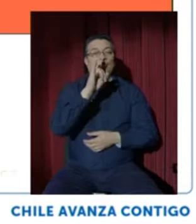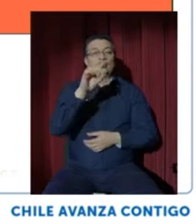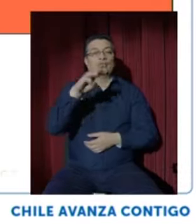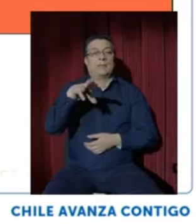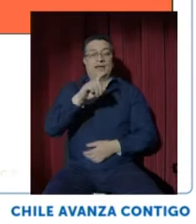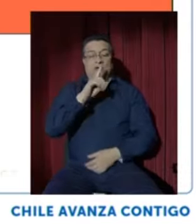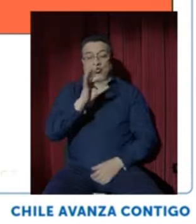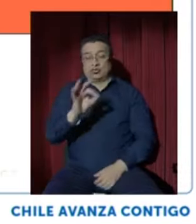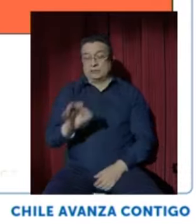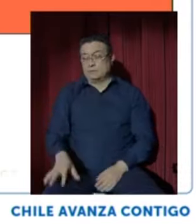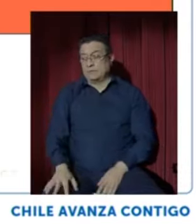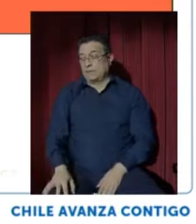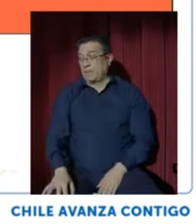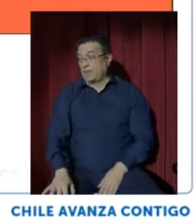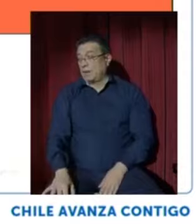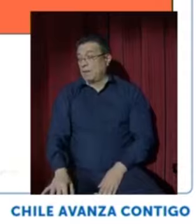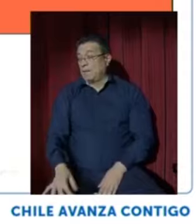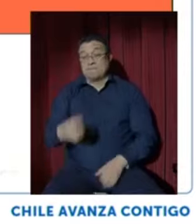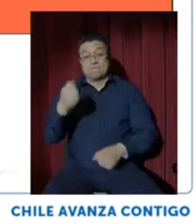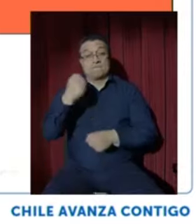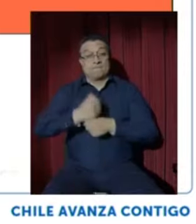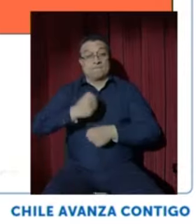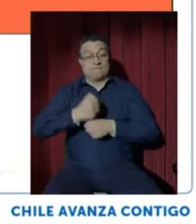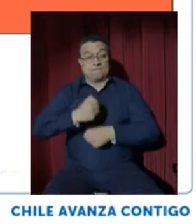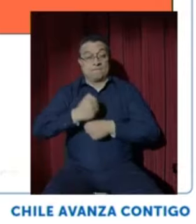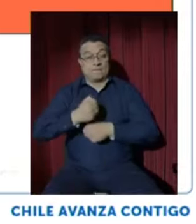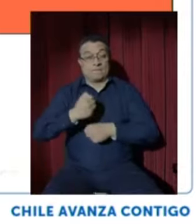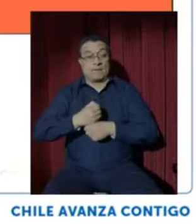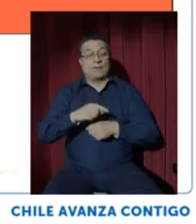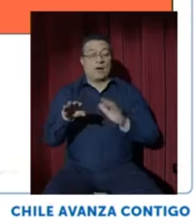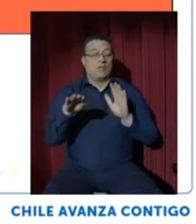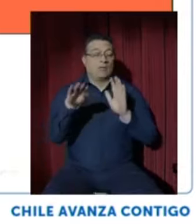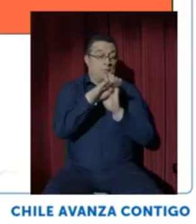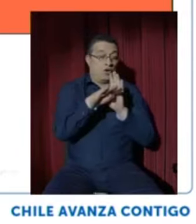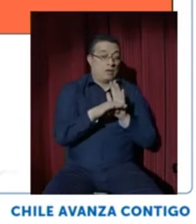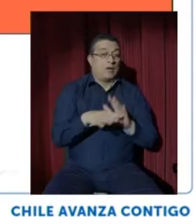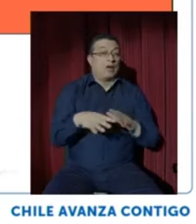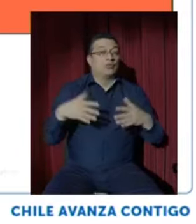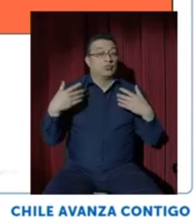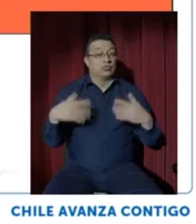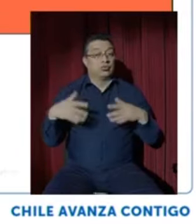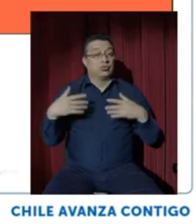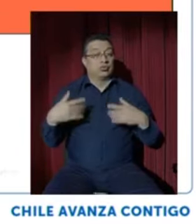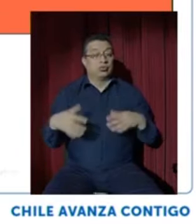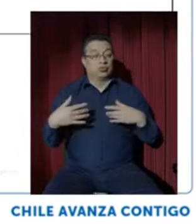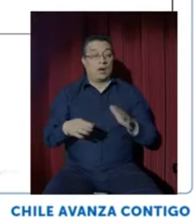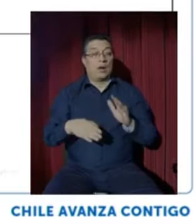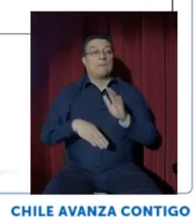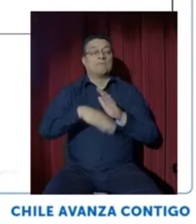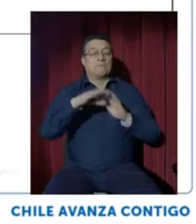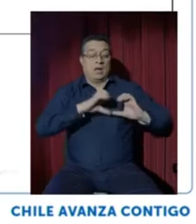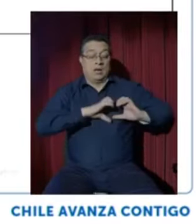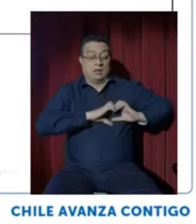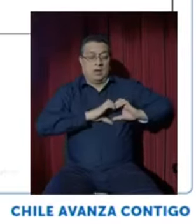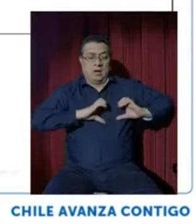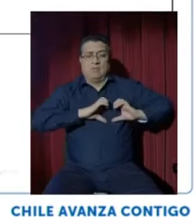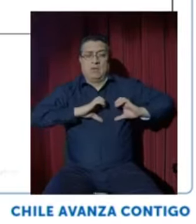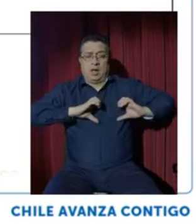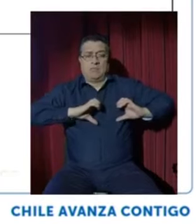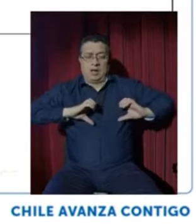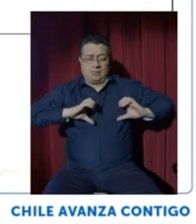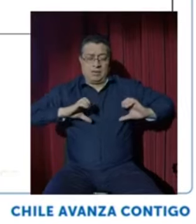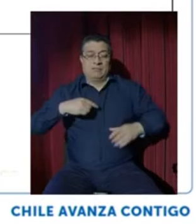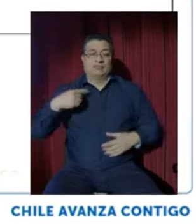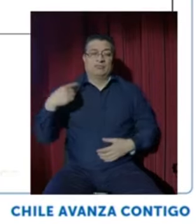instrumento empleo tremendo programa cada vez con más corazón de parte de todo el